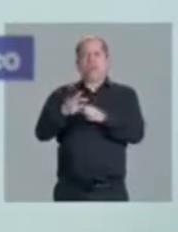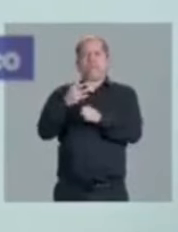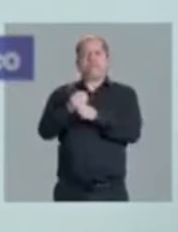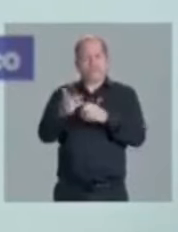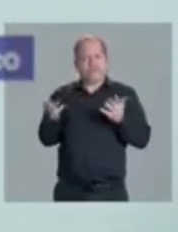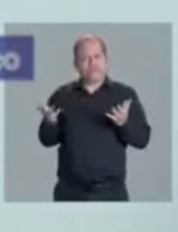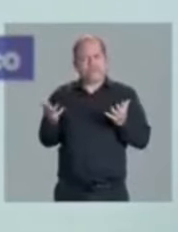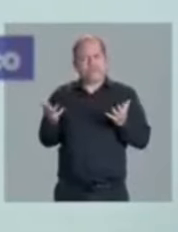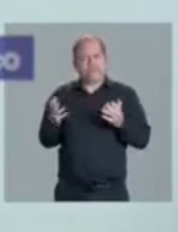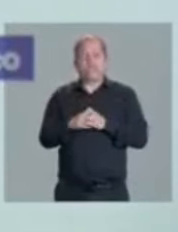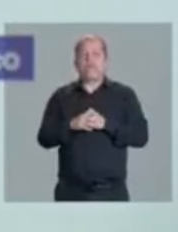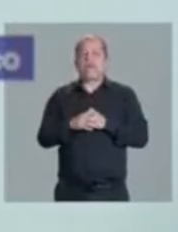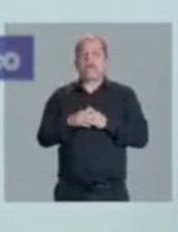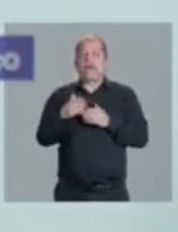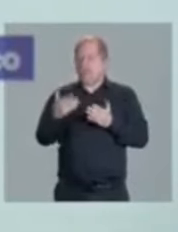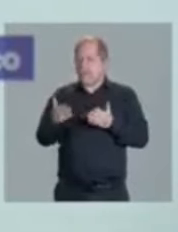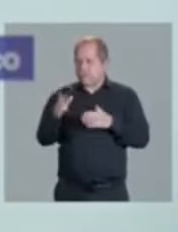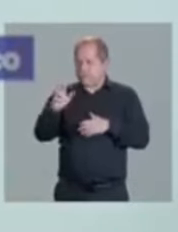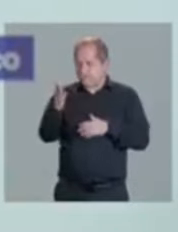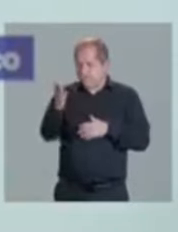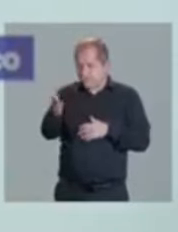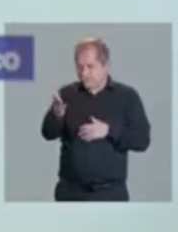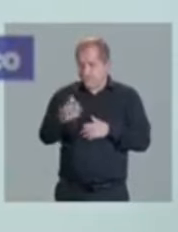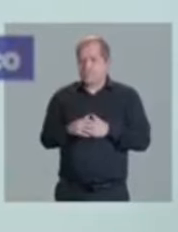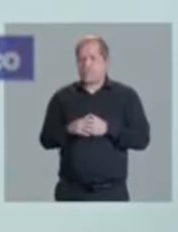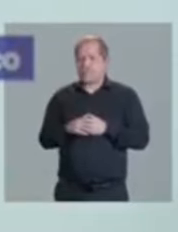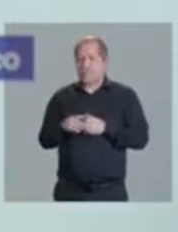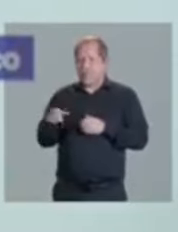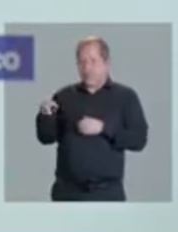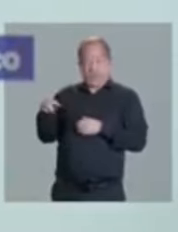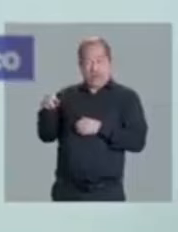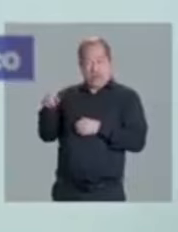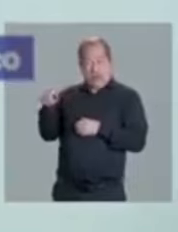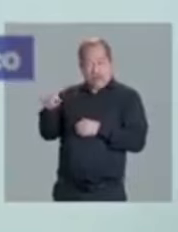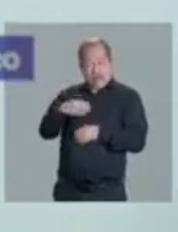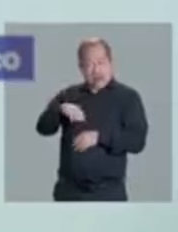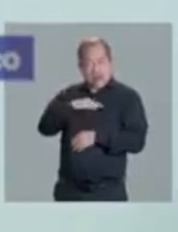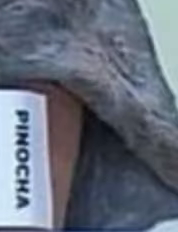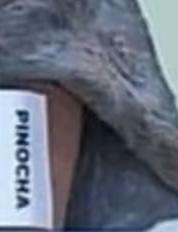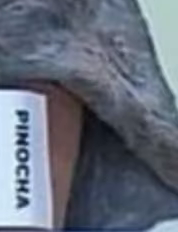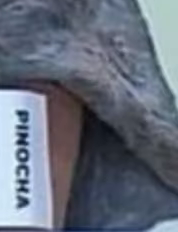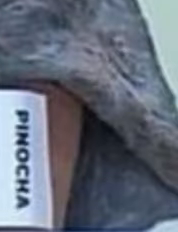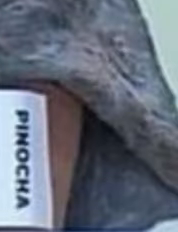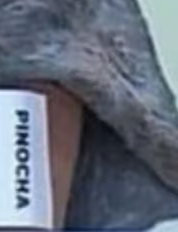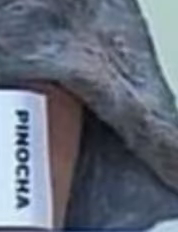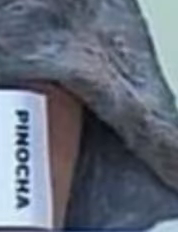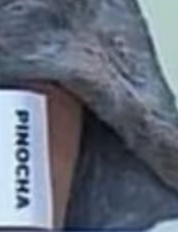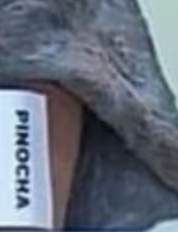candidata serial de las mentiras. Realmente ni ella se cree esos cuentos